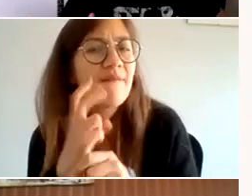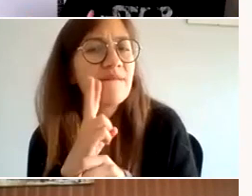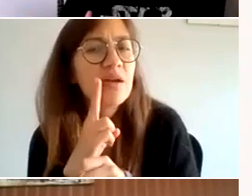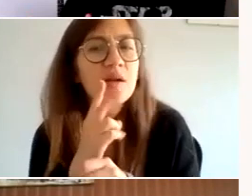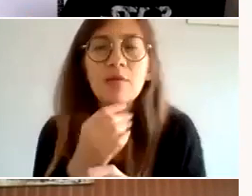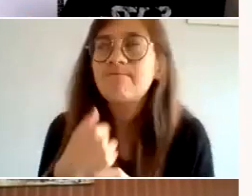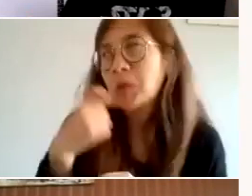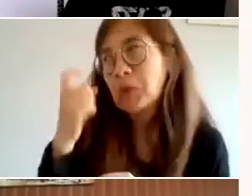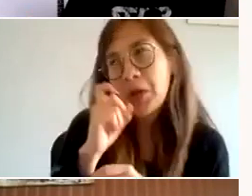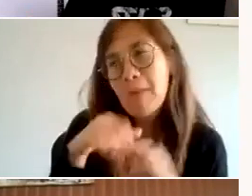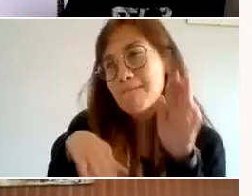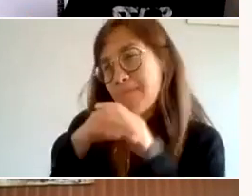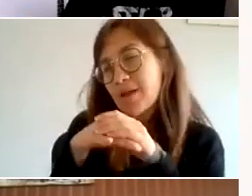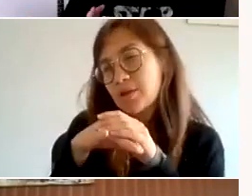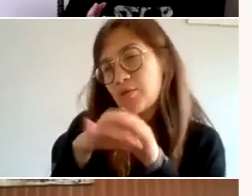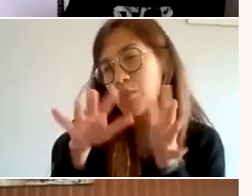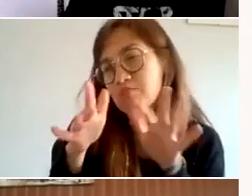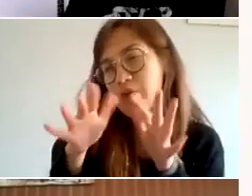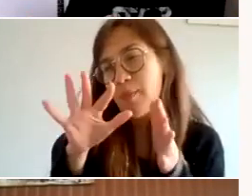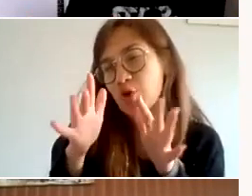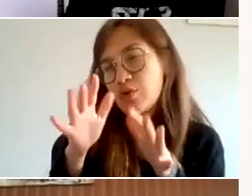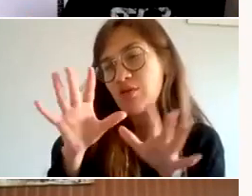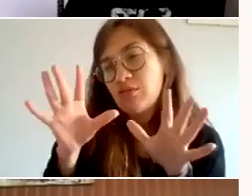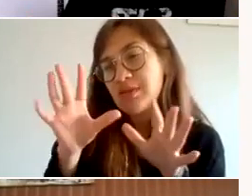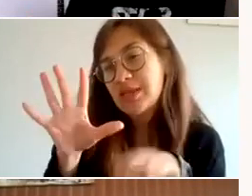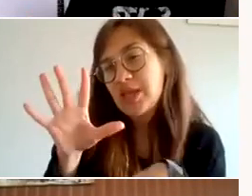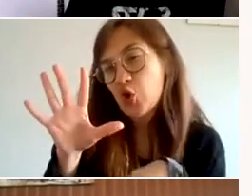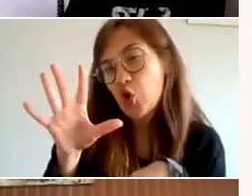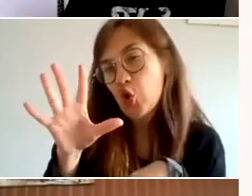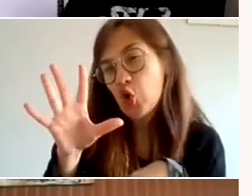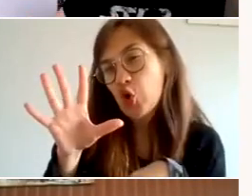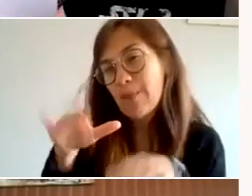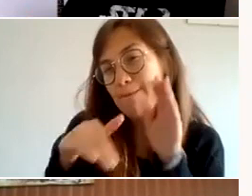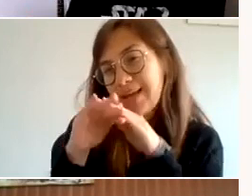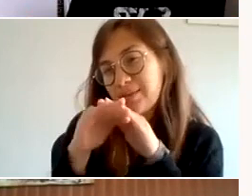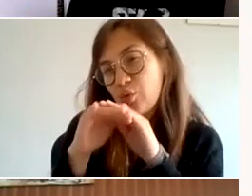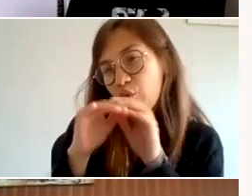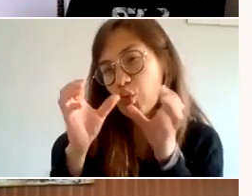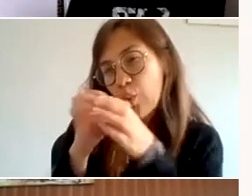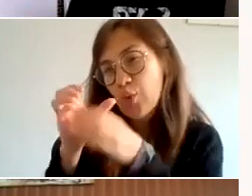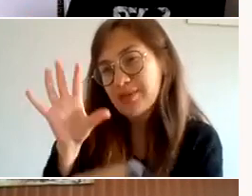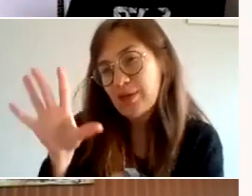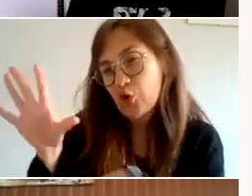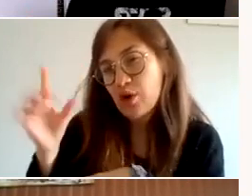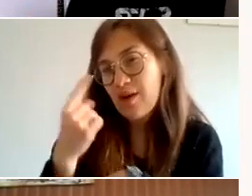equipos van a ser un poquitito grandes. Yo creo que van a ser de 5 más o menos. ¿Ya?